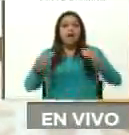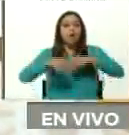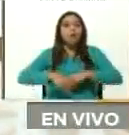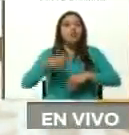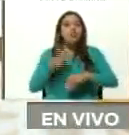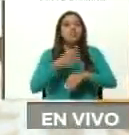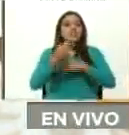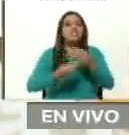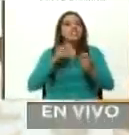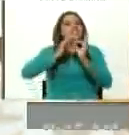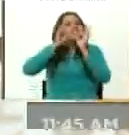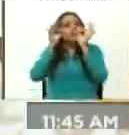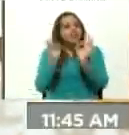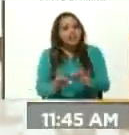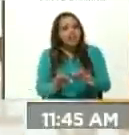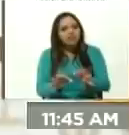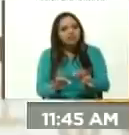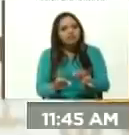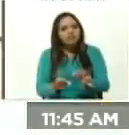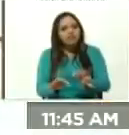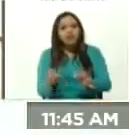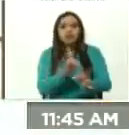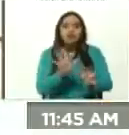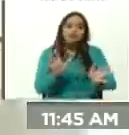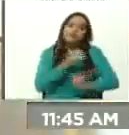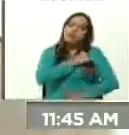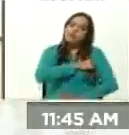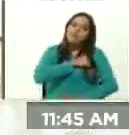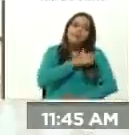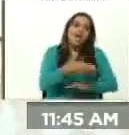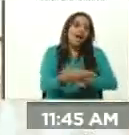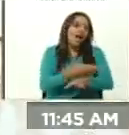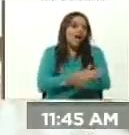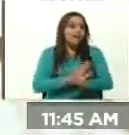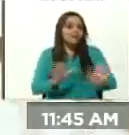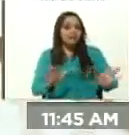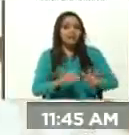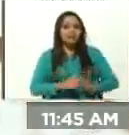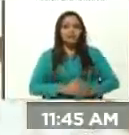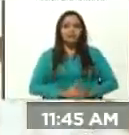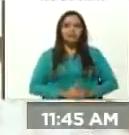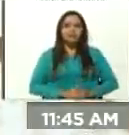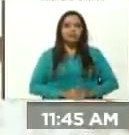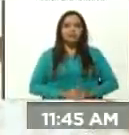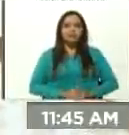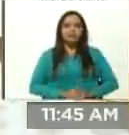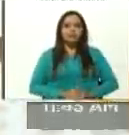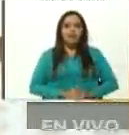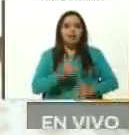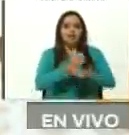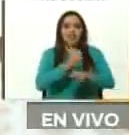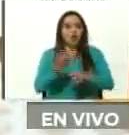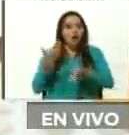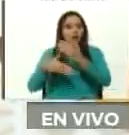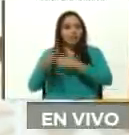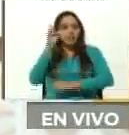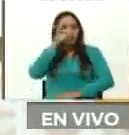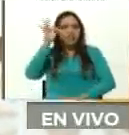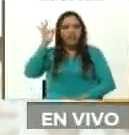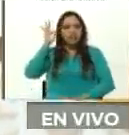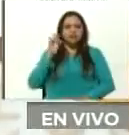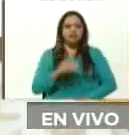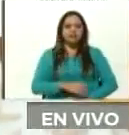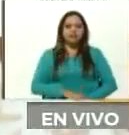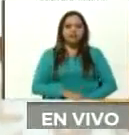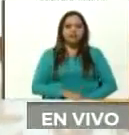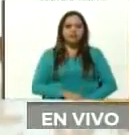real, no como lamentablemente ocurrió en la gestión del anterior fiscal.